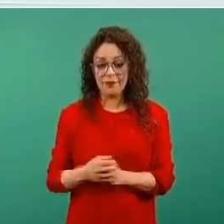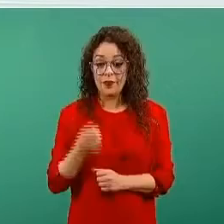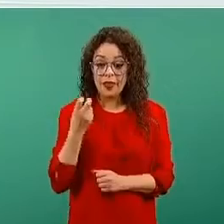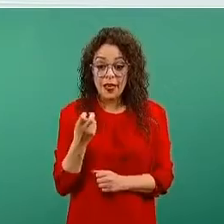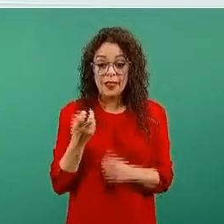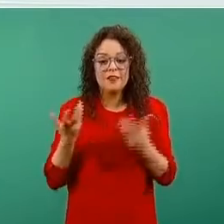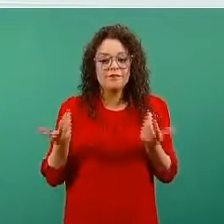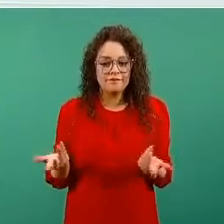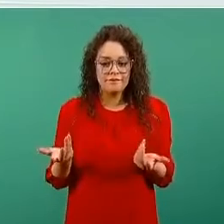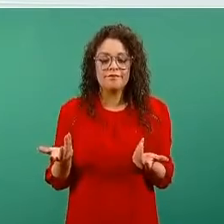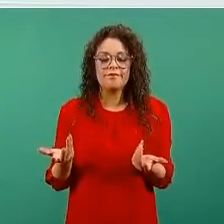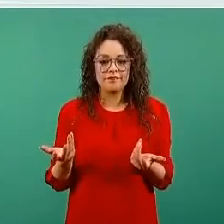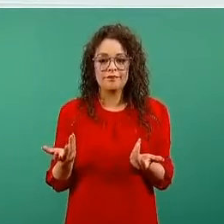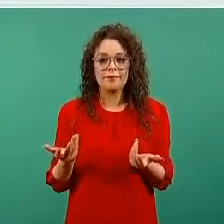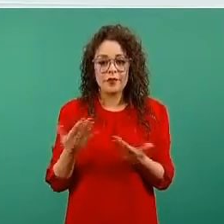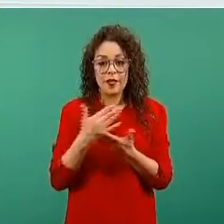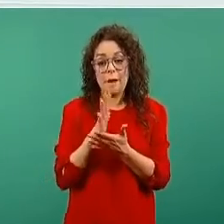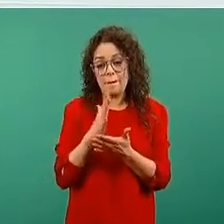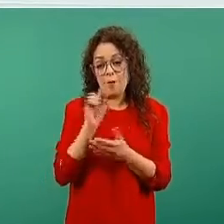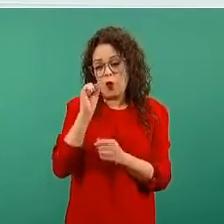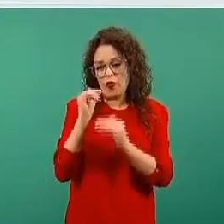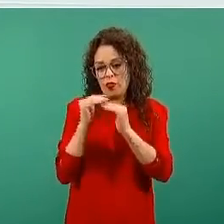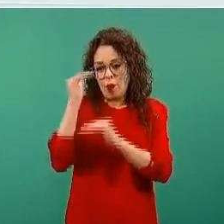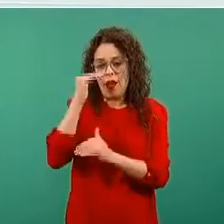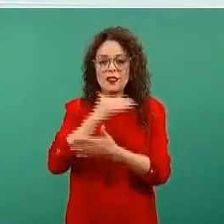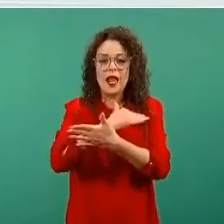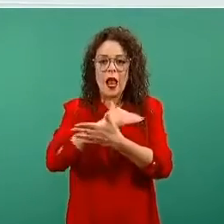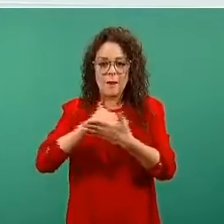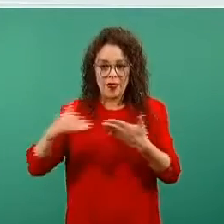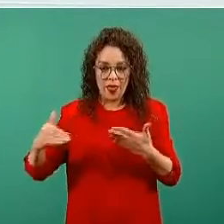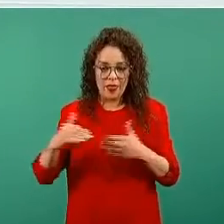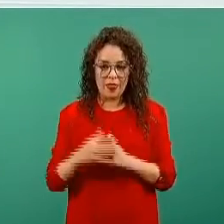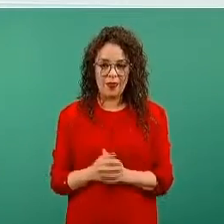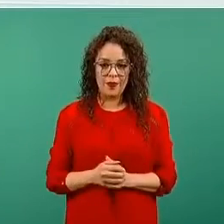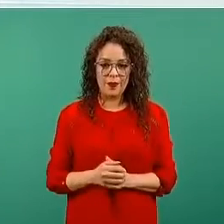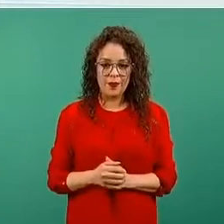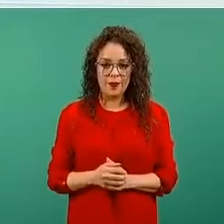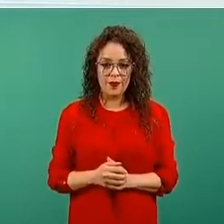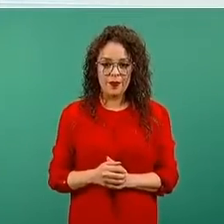mitad de las personas adultas mayores. La siguiente, por favor.